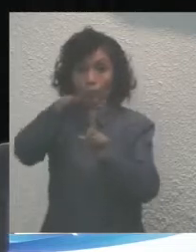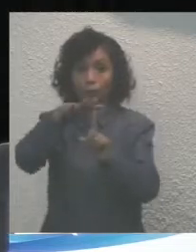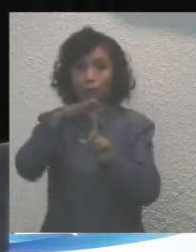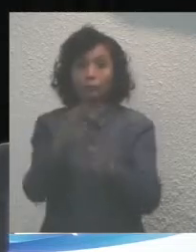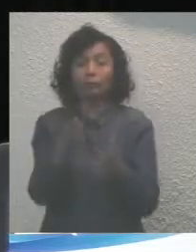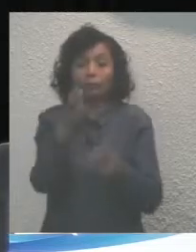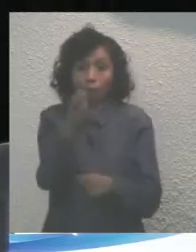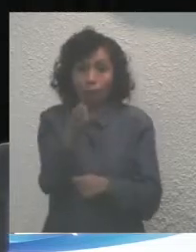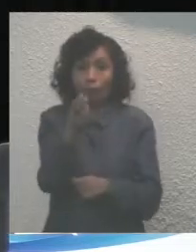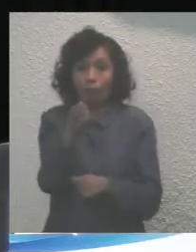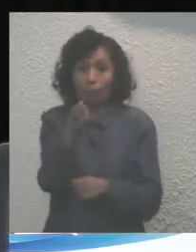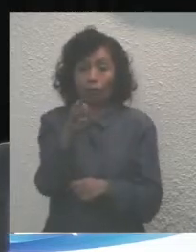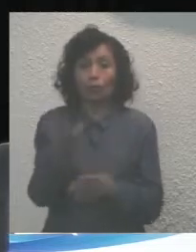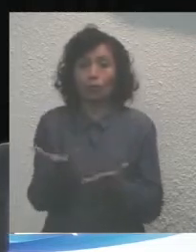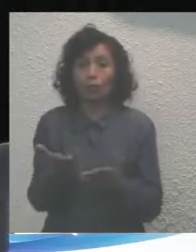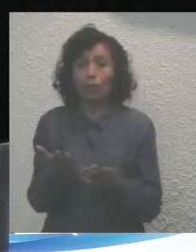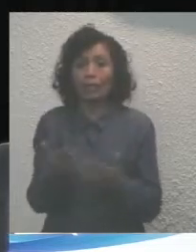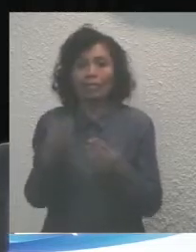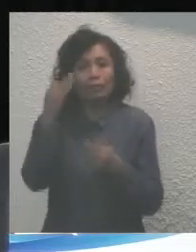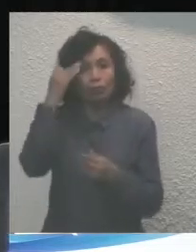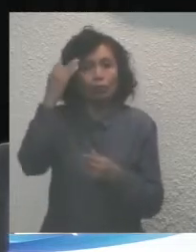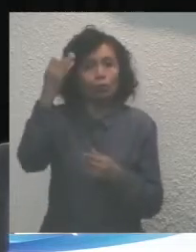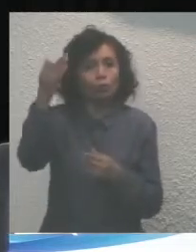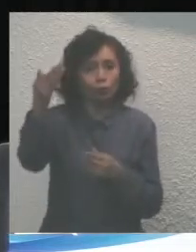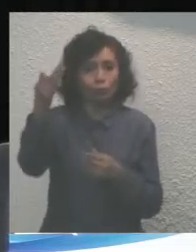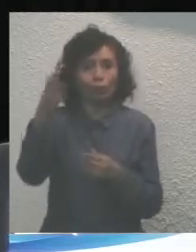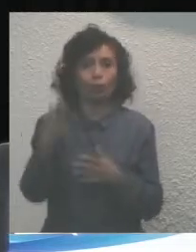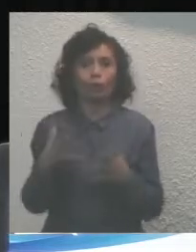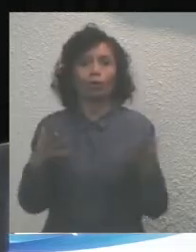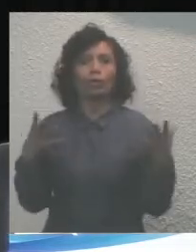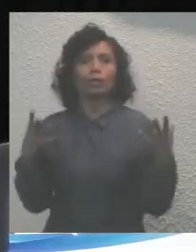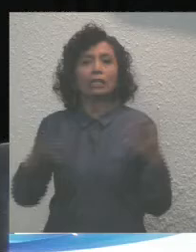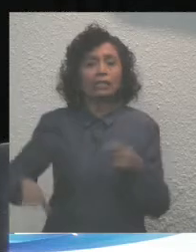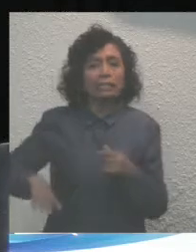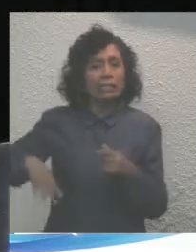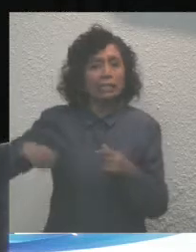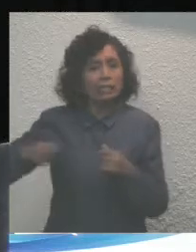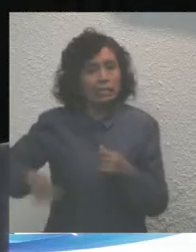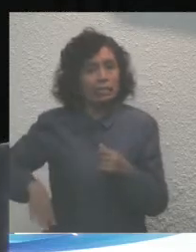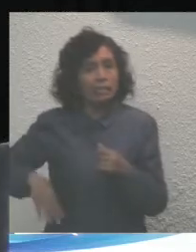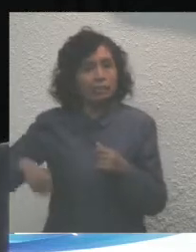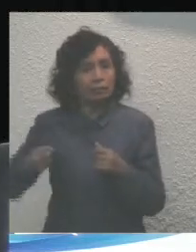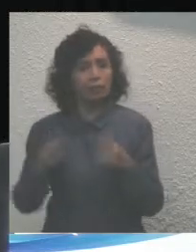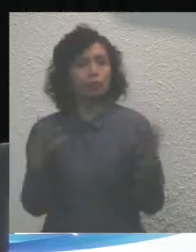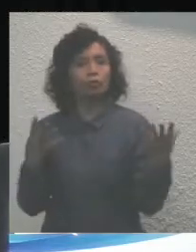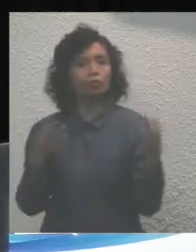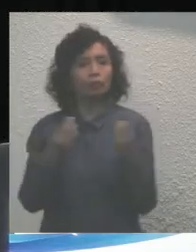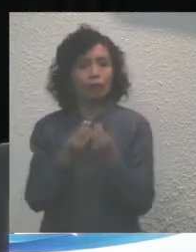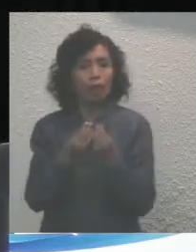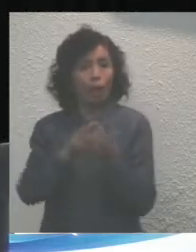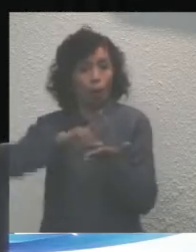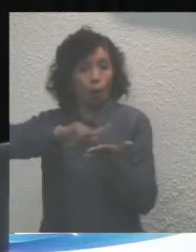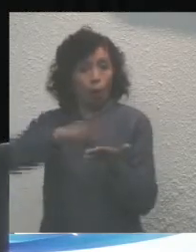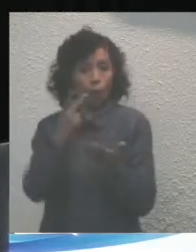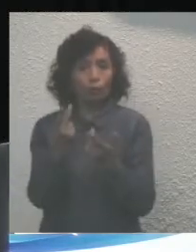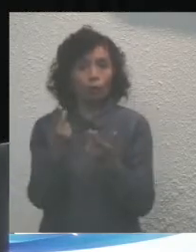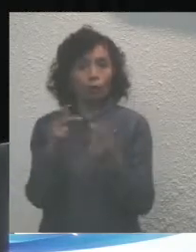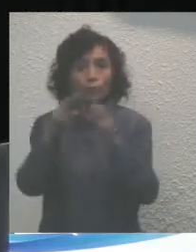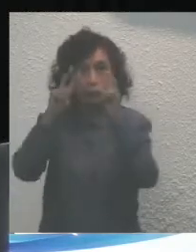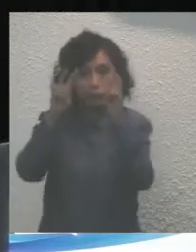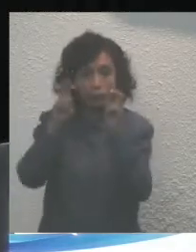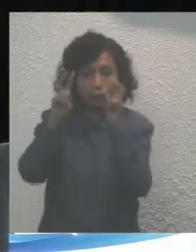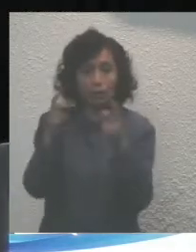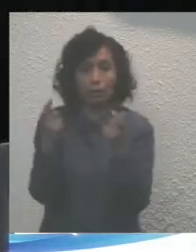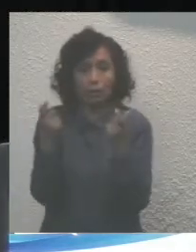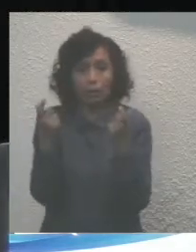sido también una etapa en la que la conjunción de esfuerzos para impulsar la reactivación económica y